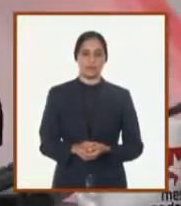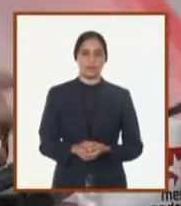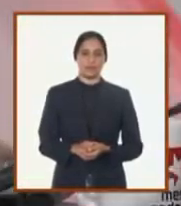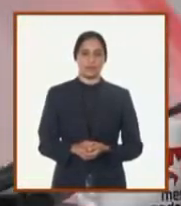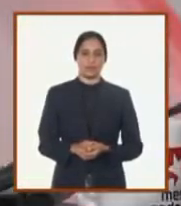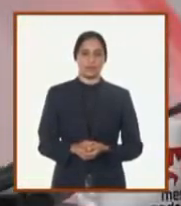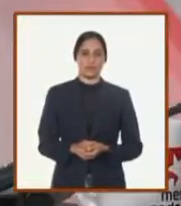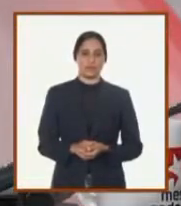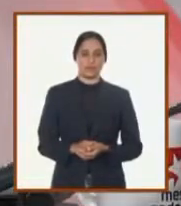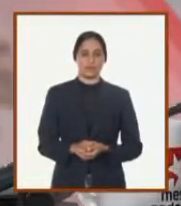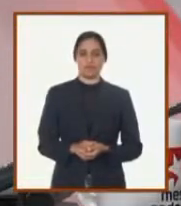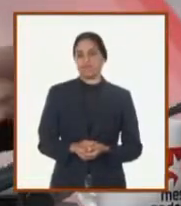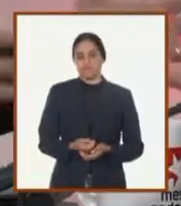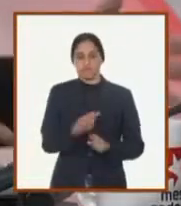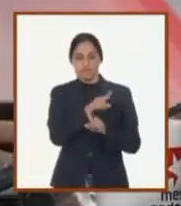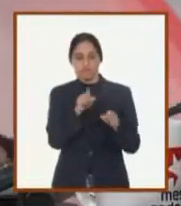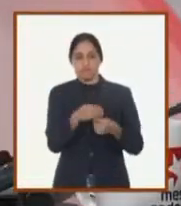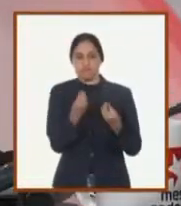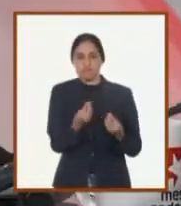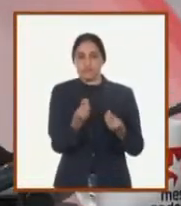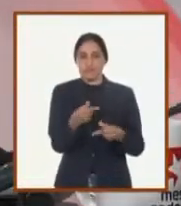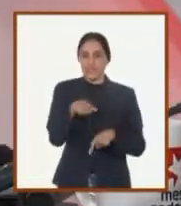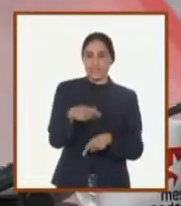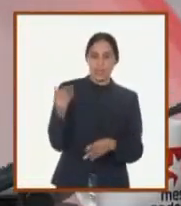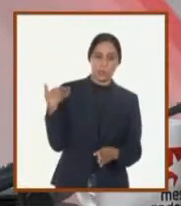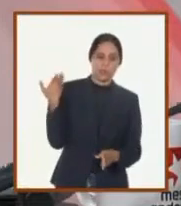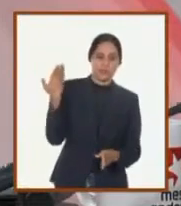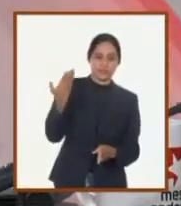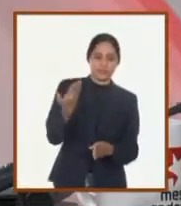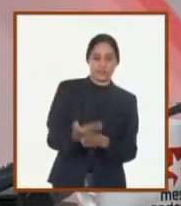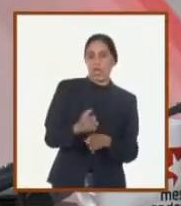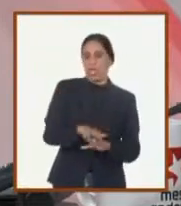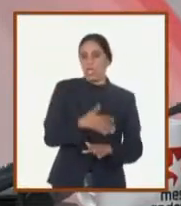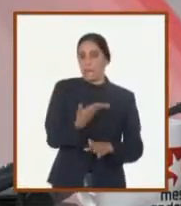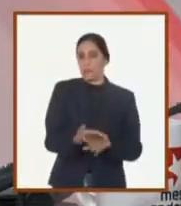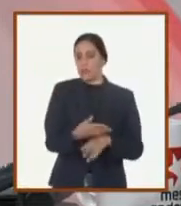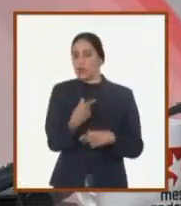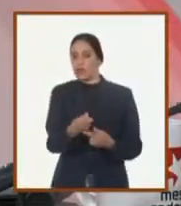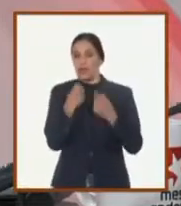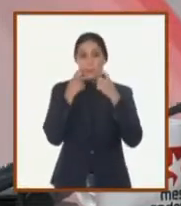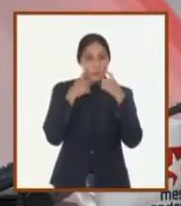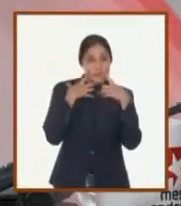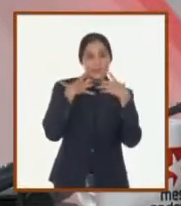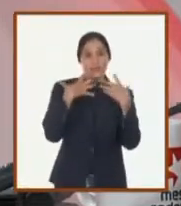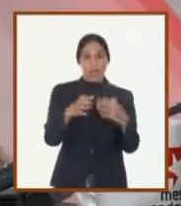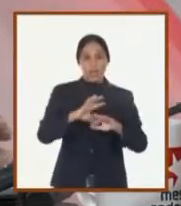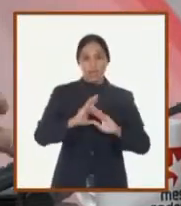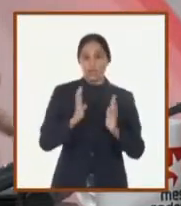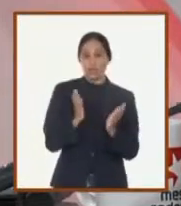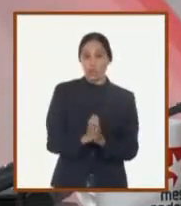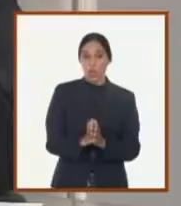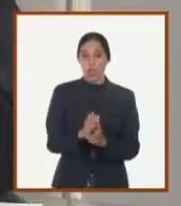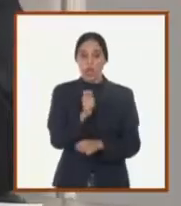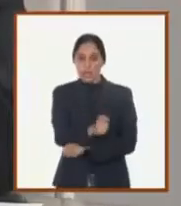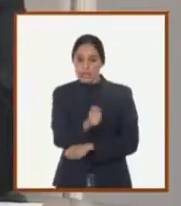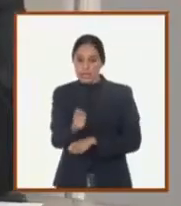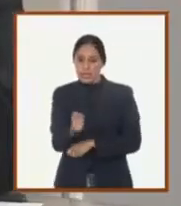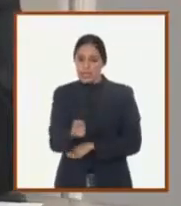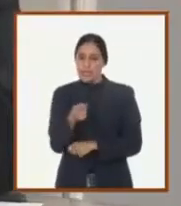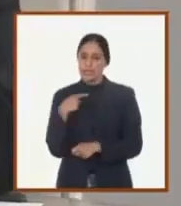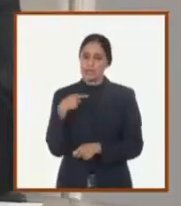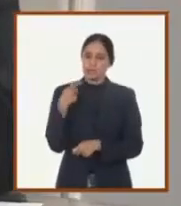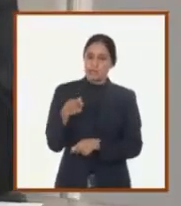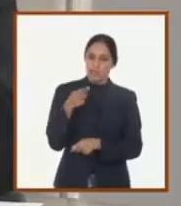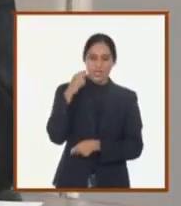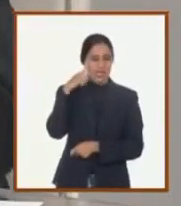Bueno y cómo hicieron en estas cuatro décadas después entonces buenas Esa esa esa convocatoria a seguir El ejemplo de Celia a